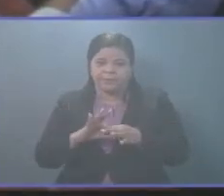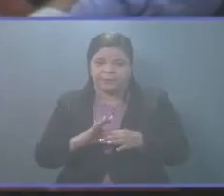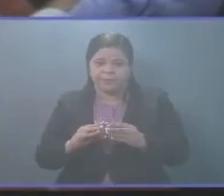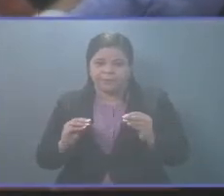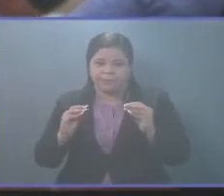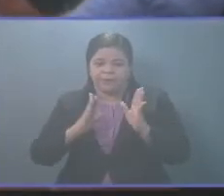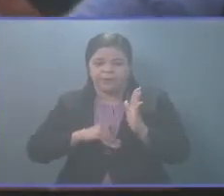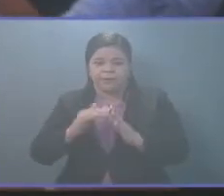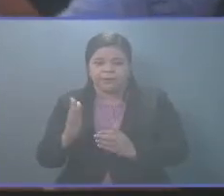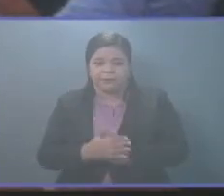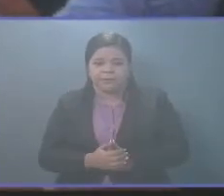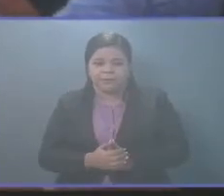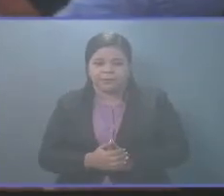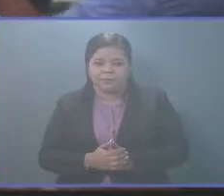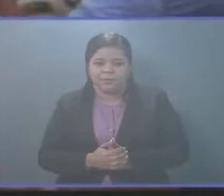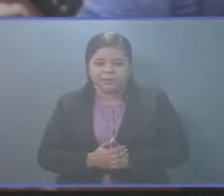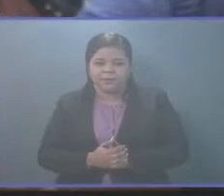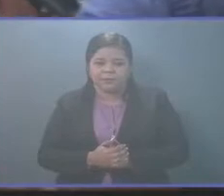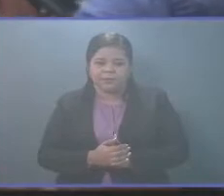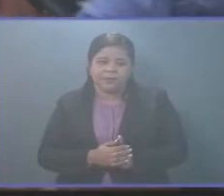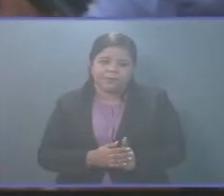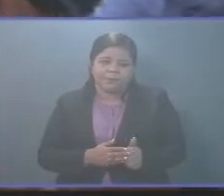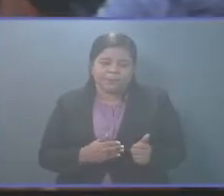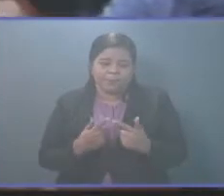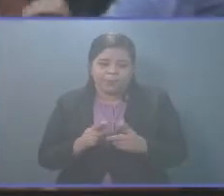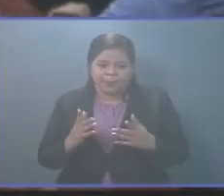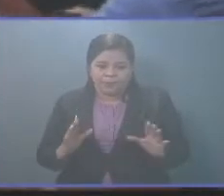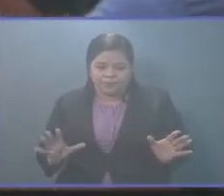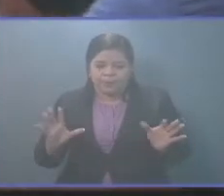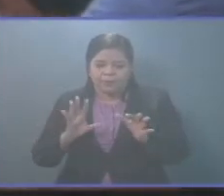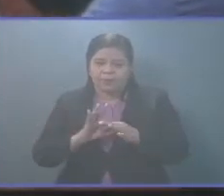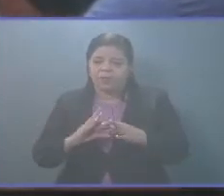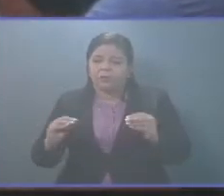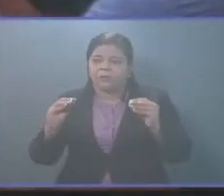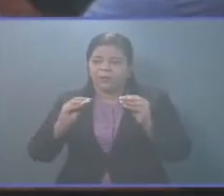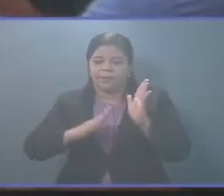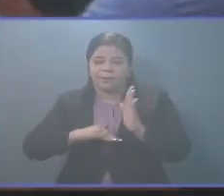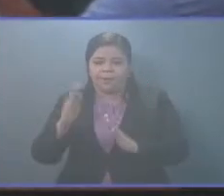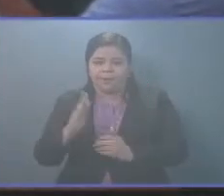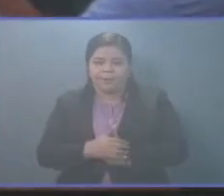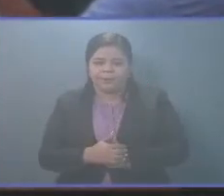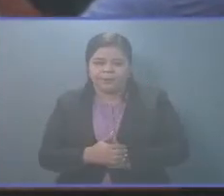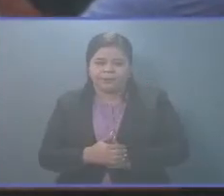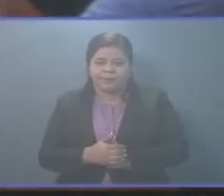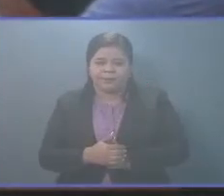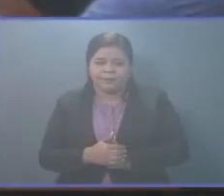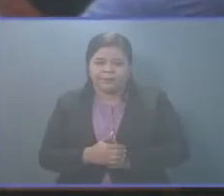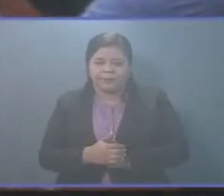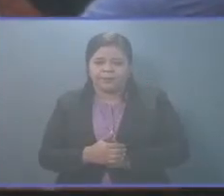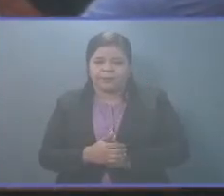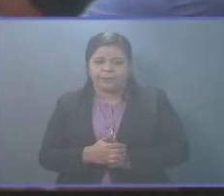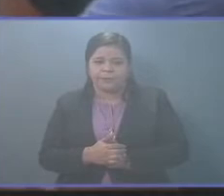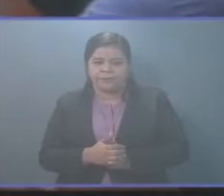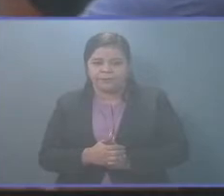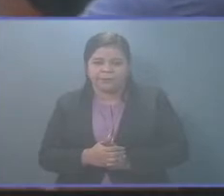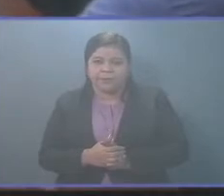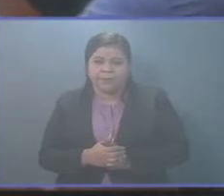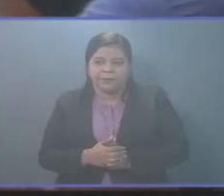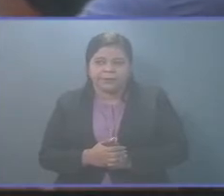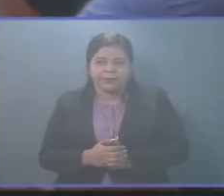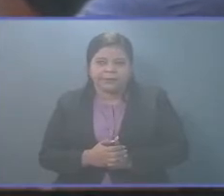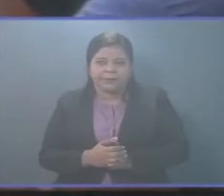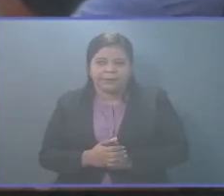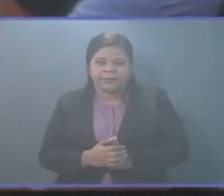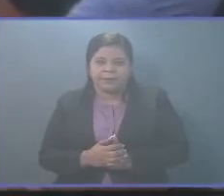hace unos momentos atrás yo me refería a este tema de los acuerdos ejecutivos. Sí. En realidad,